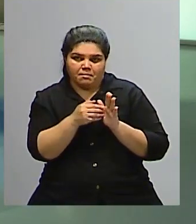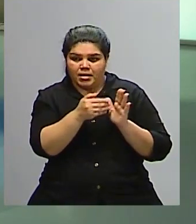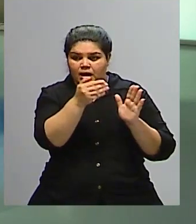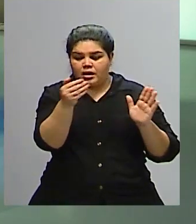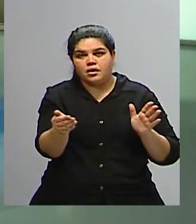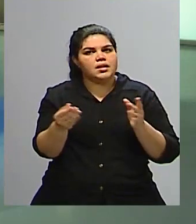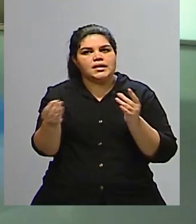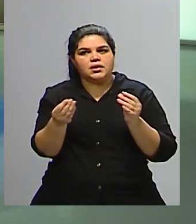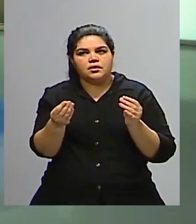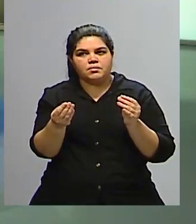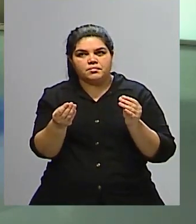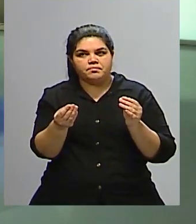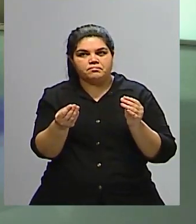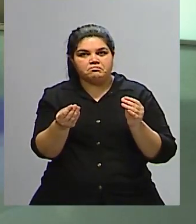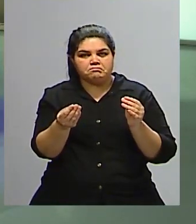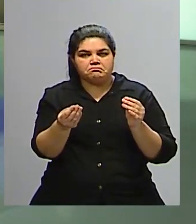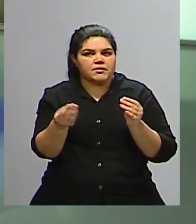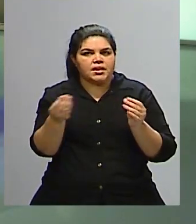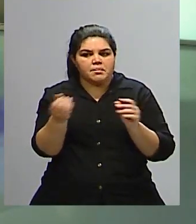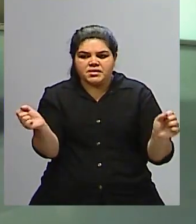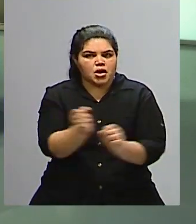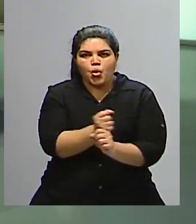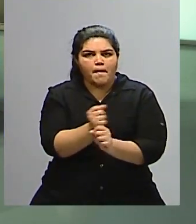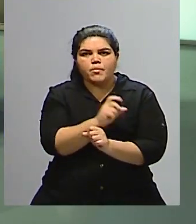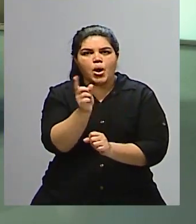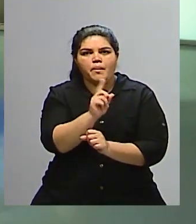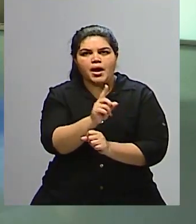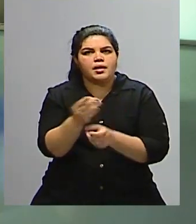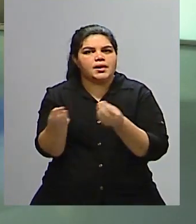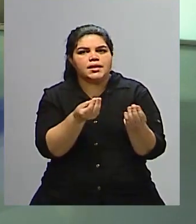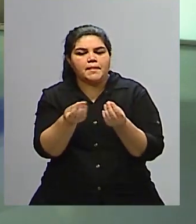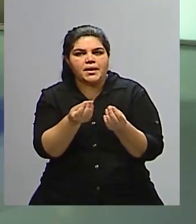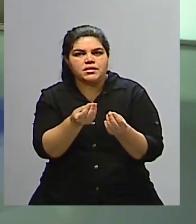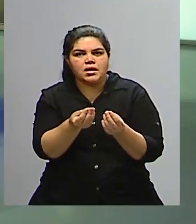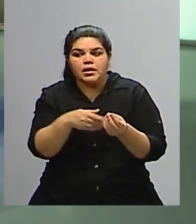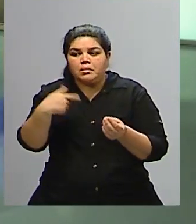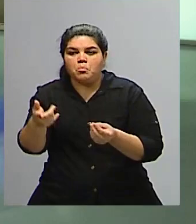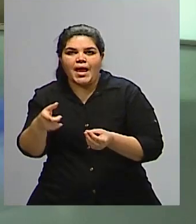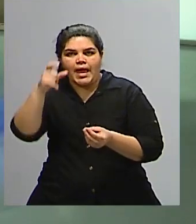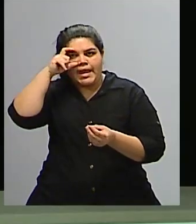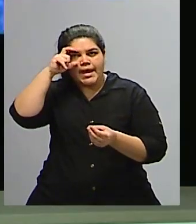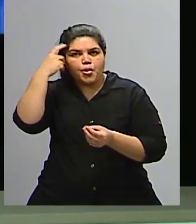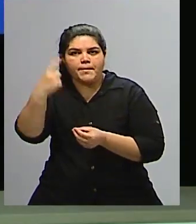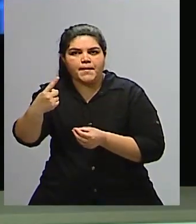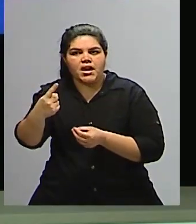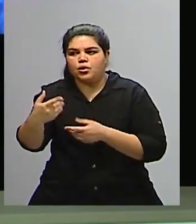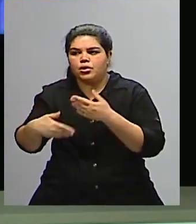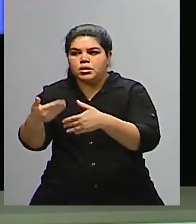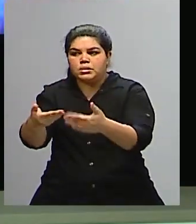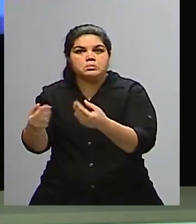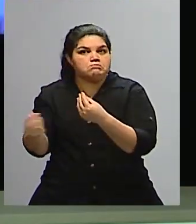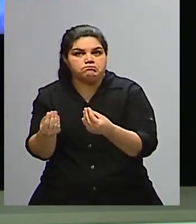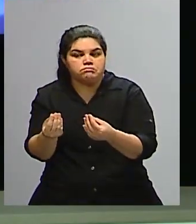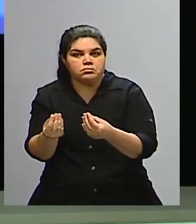vas a tener presupuesto. El 1 de si enero estuviéramos ya no en tenés Estados presupuesto. Unidos estaríamos en problemas. Exacto. No estamos en Estados Unidos. Bien. Entonces, Bien. como estamos en la Argentina, que somos